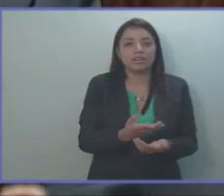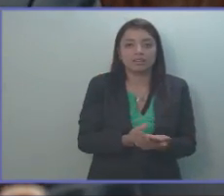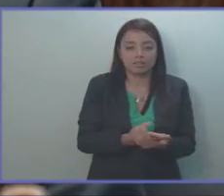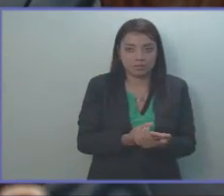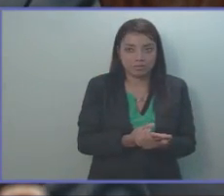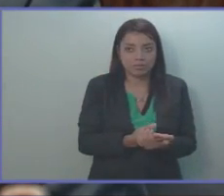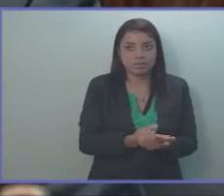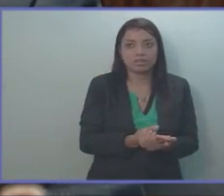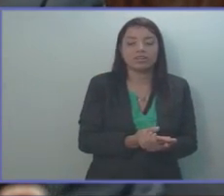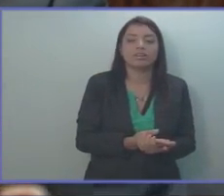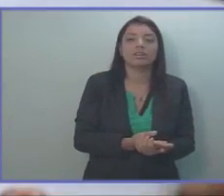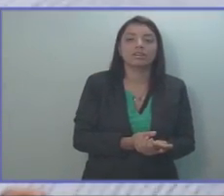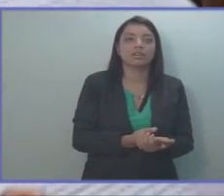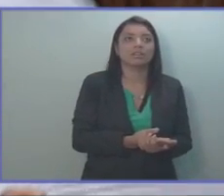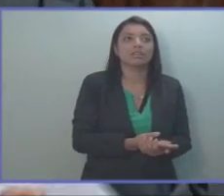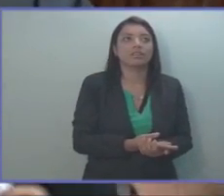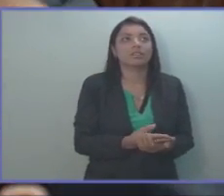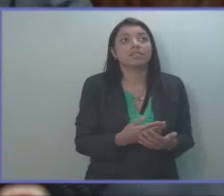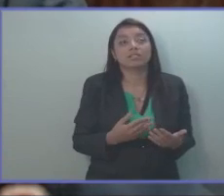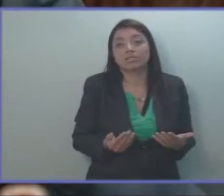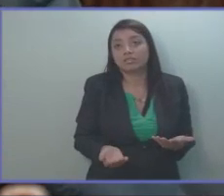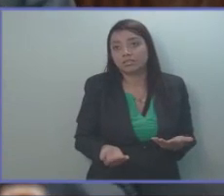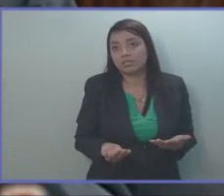concreta de